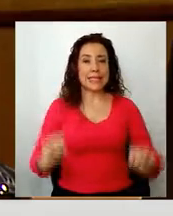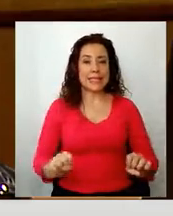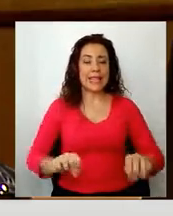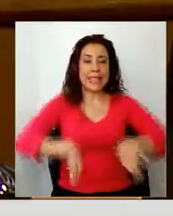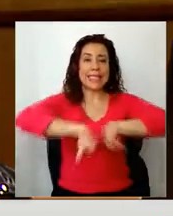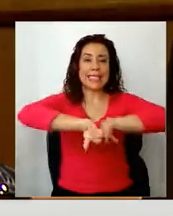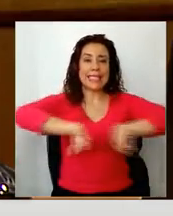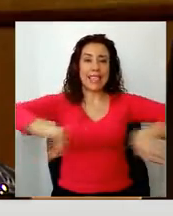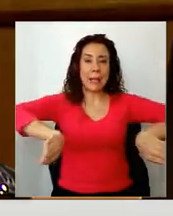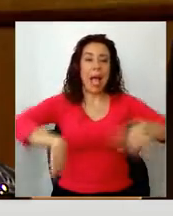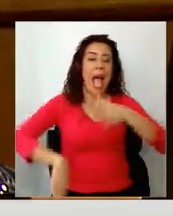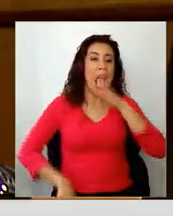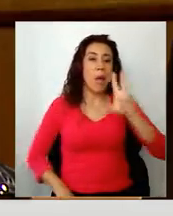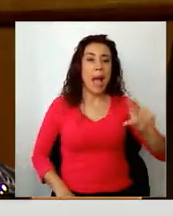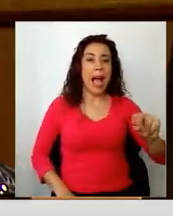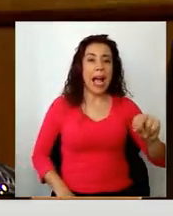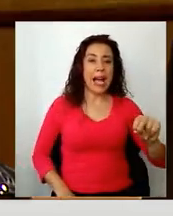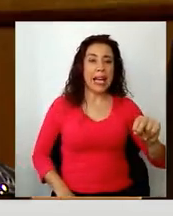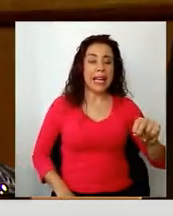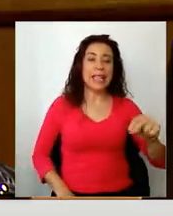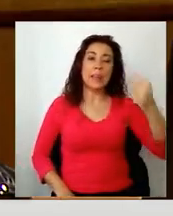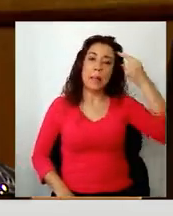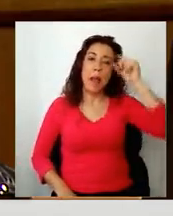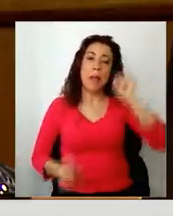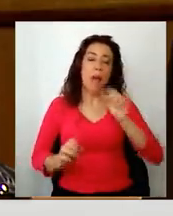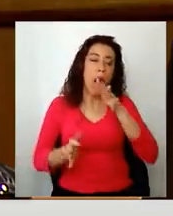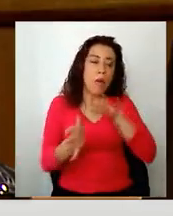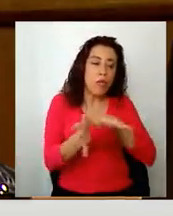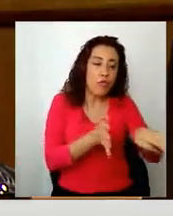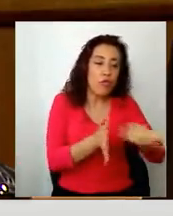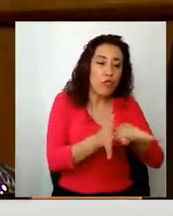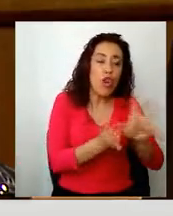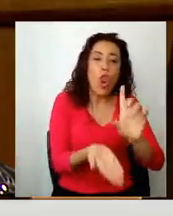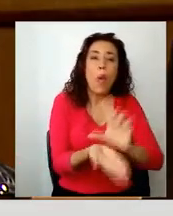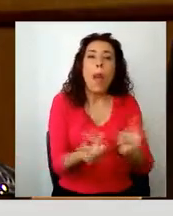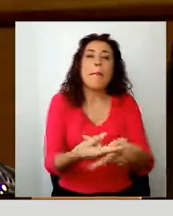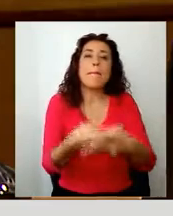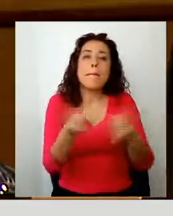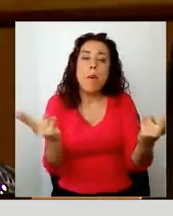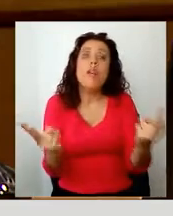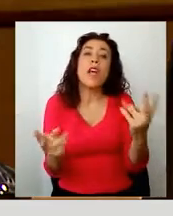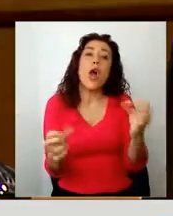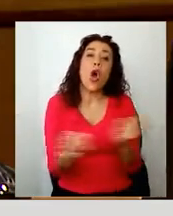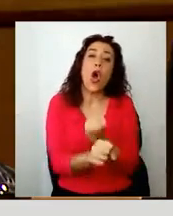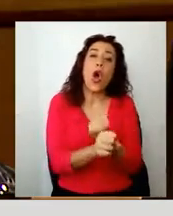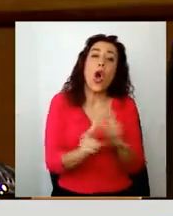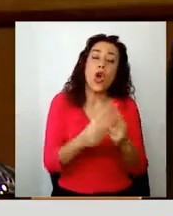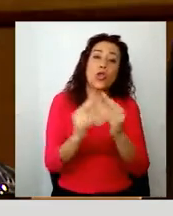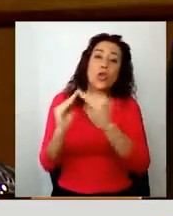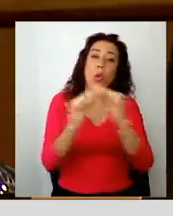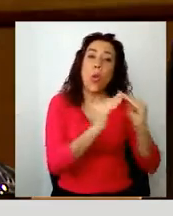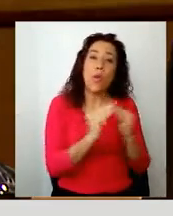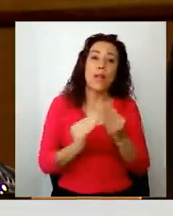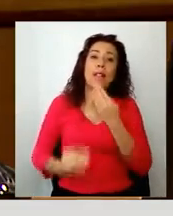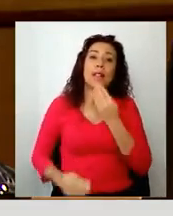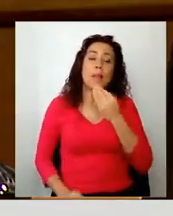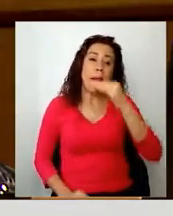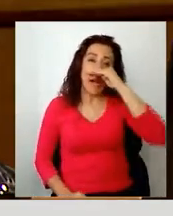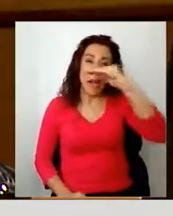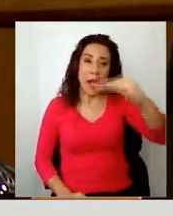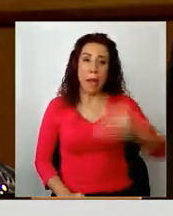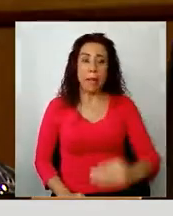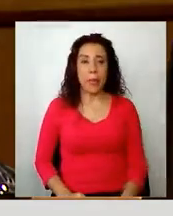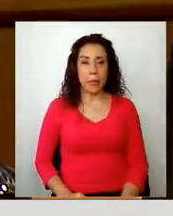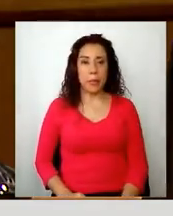con fines de riego en áreas públicas tanto en construcciones urbanas como en construcciones Rurales además